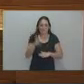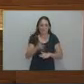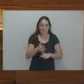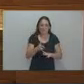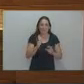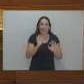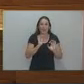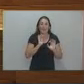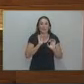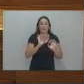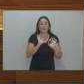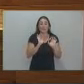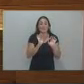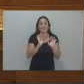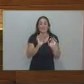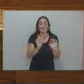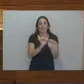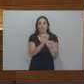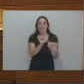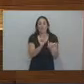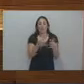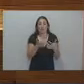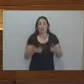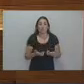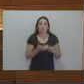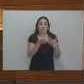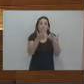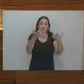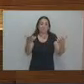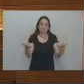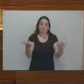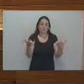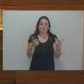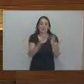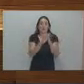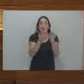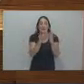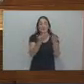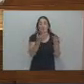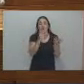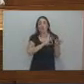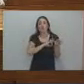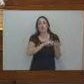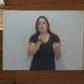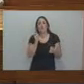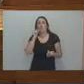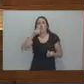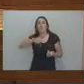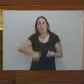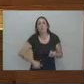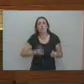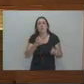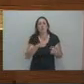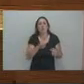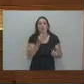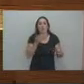Así hablaba un fragmento del Lápiz del carpintero, cuando un señor adinerado se reunía en la cena familiar, en la cual